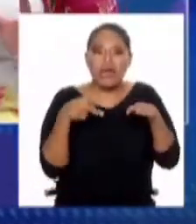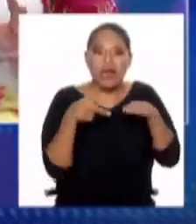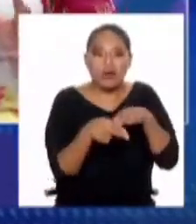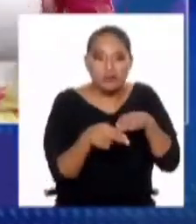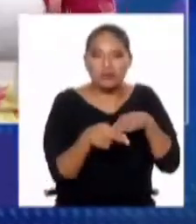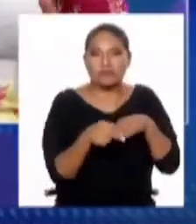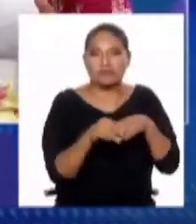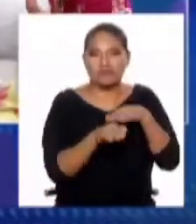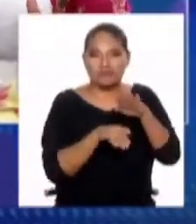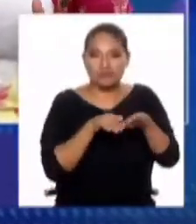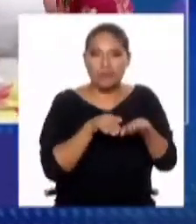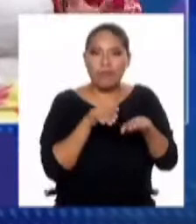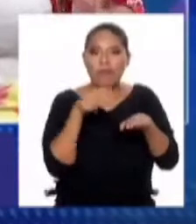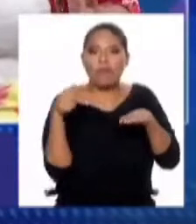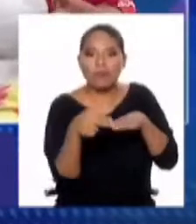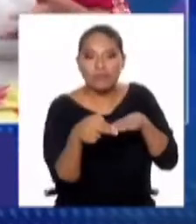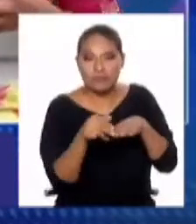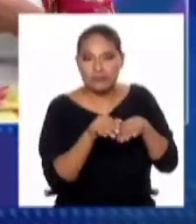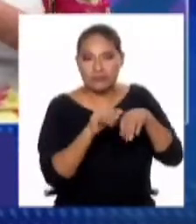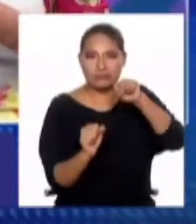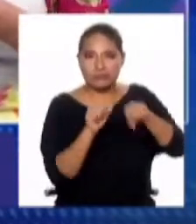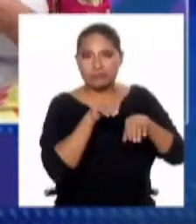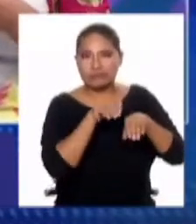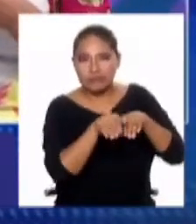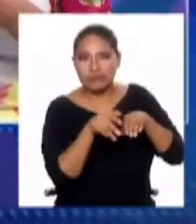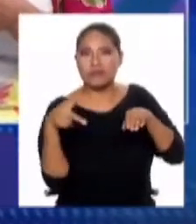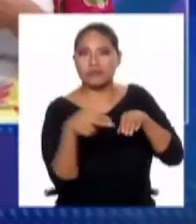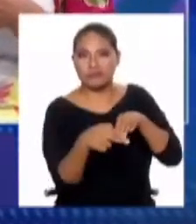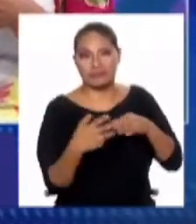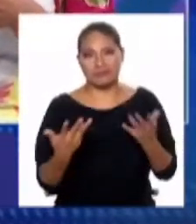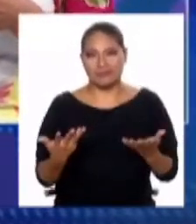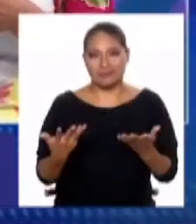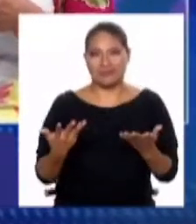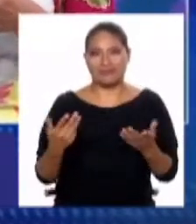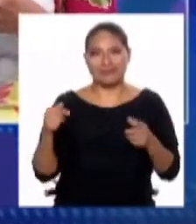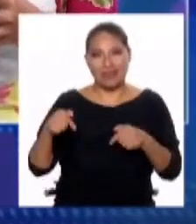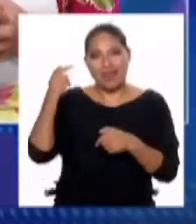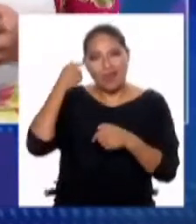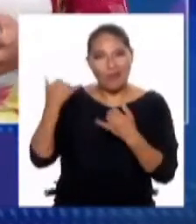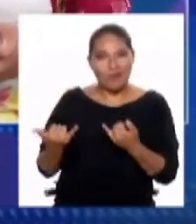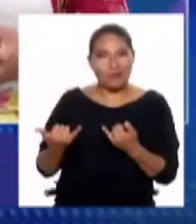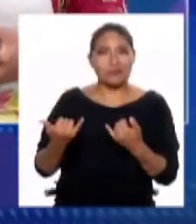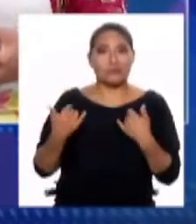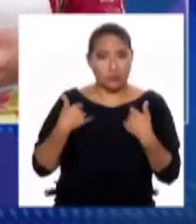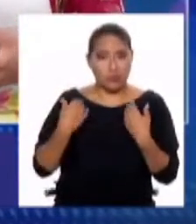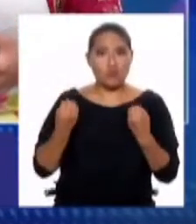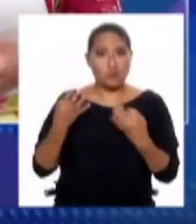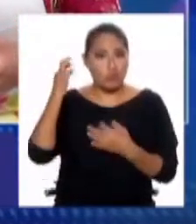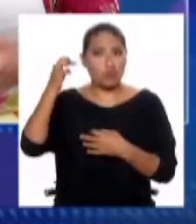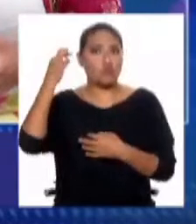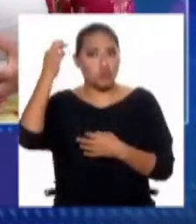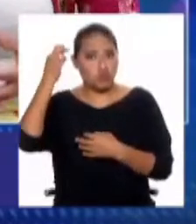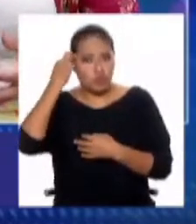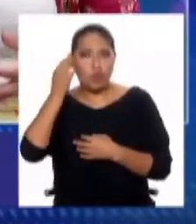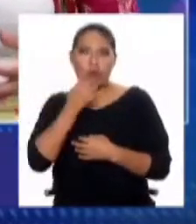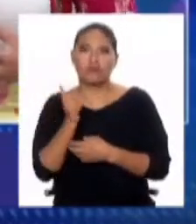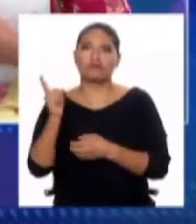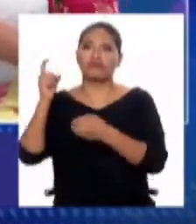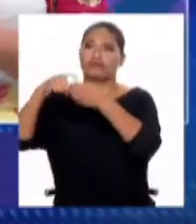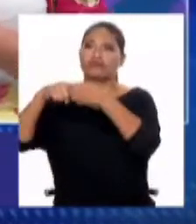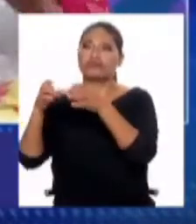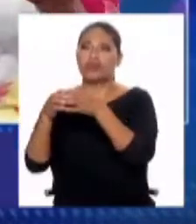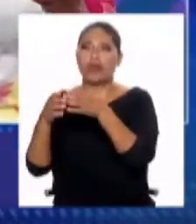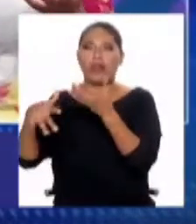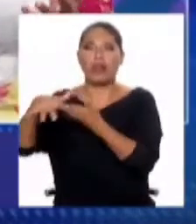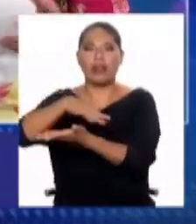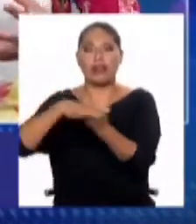este mix entre técnico y político en el Perú no termina de encajar, ¿no es cierto? Porque tenemos buenos políticos que a veces llegan al poder, pero mira lo que pasa,